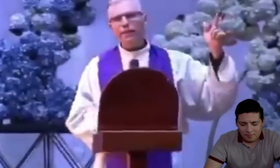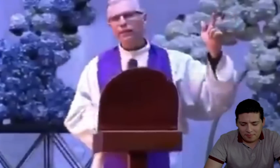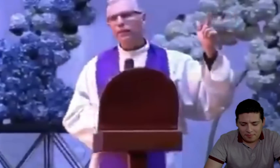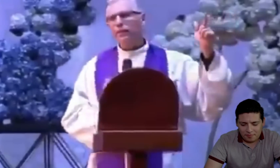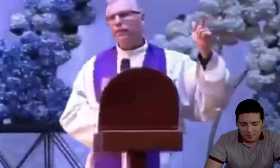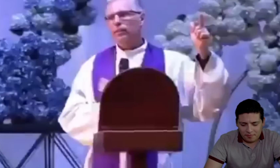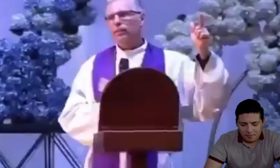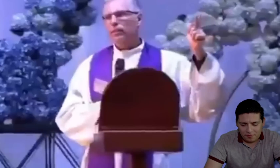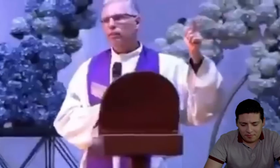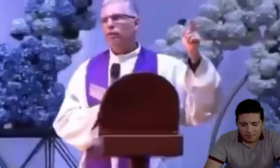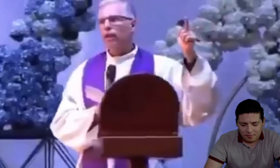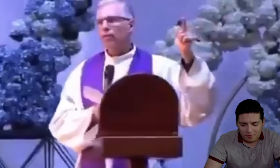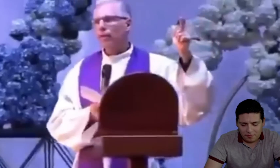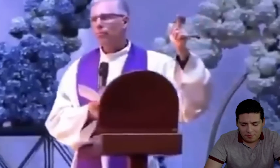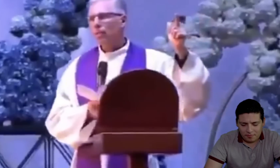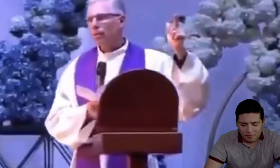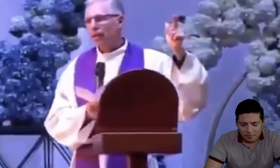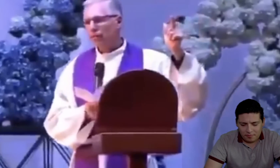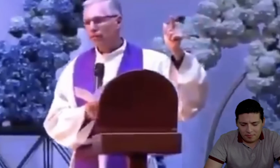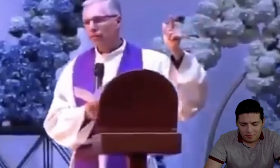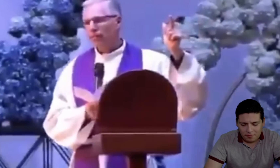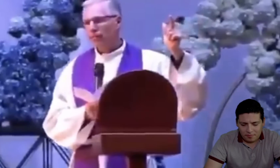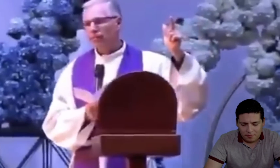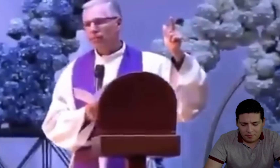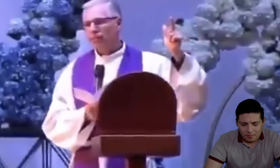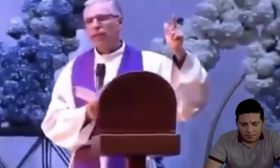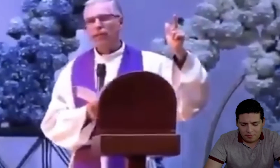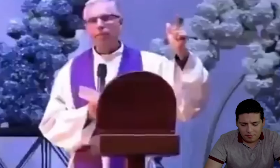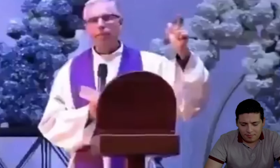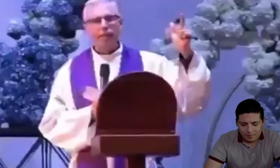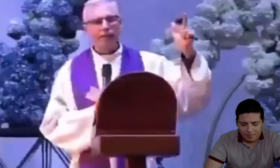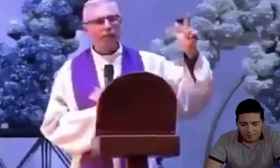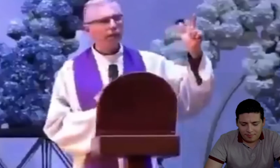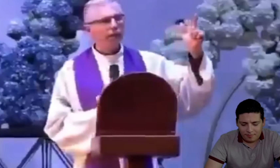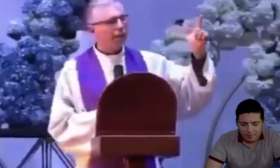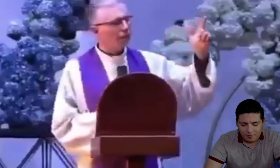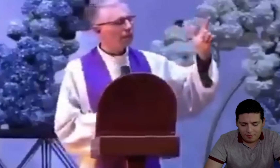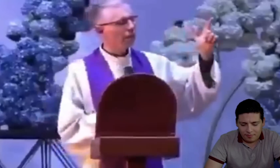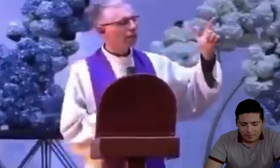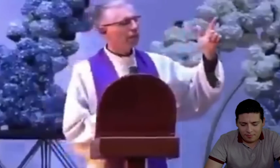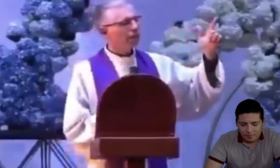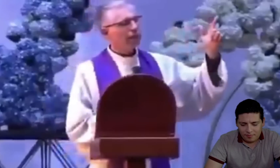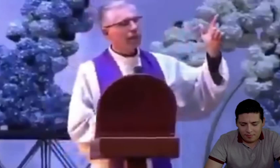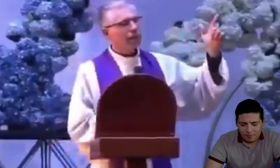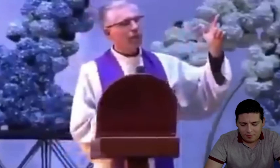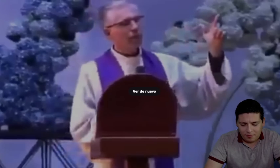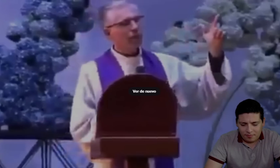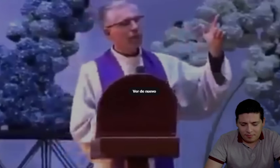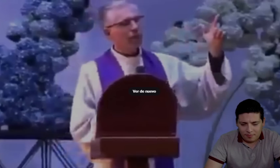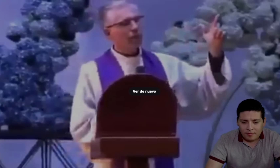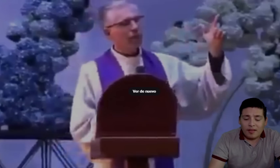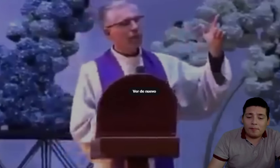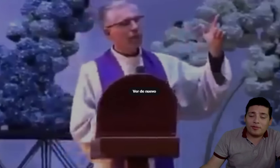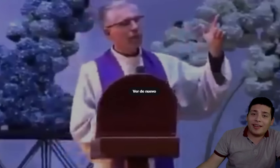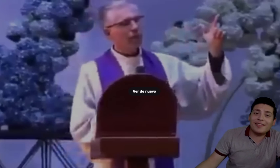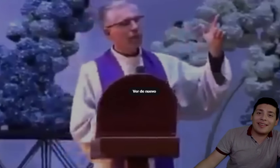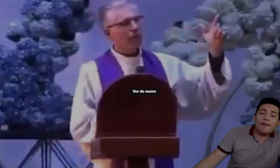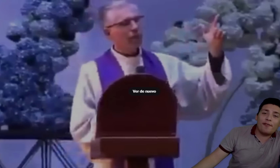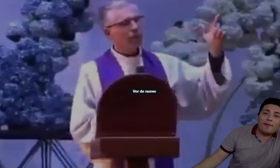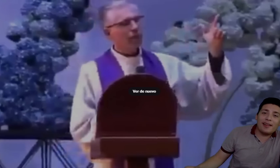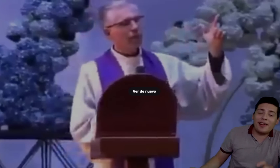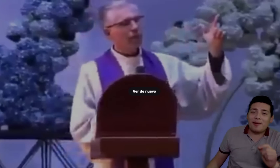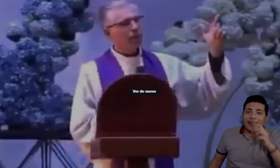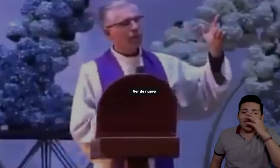Un país donde la Virgen vive, en la tilma de San Juan Diego, así. Pues ahí